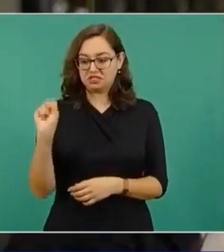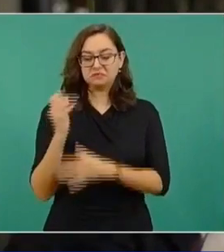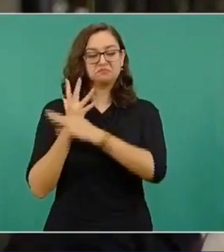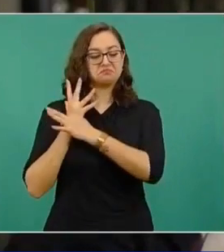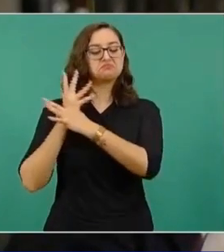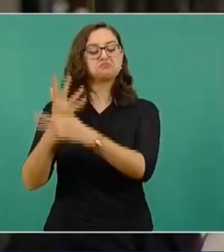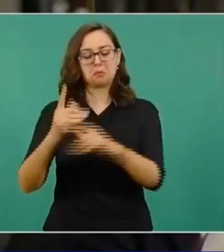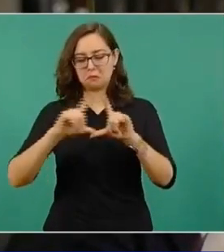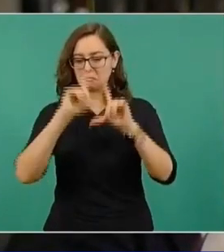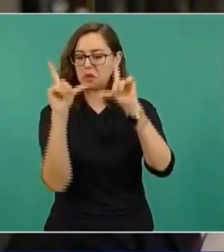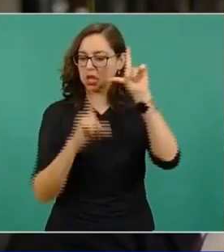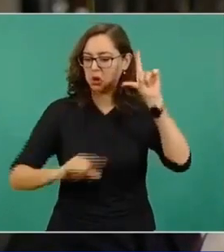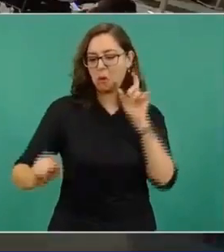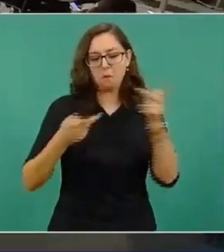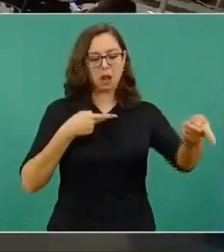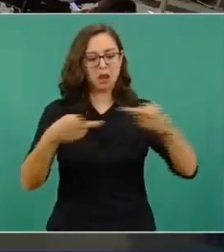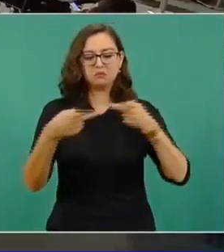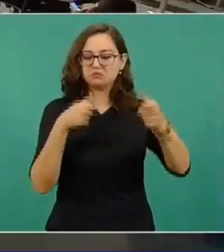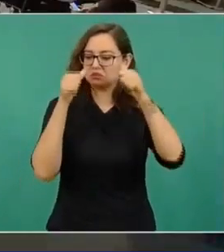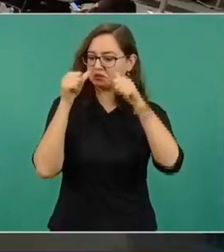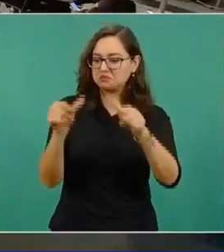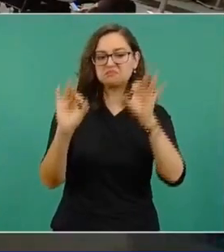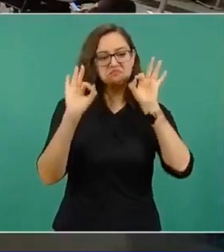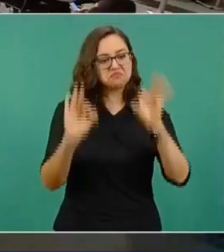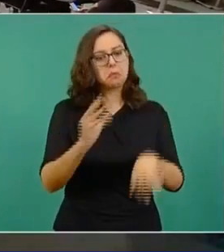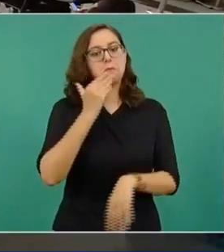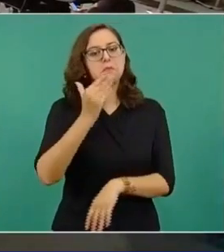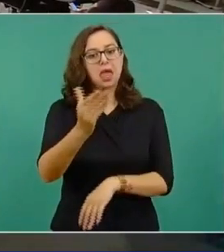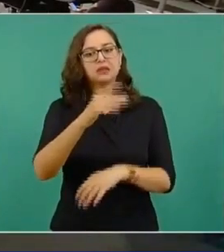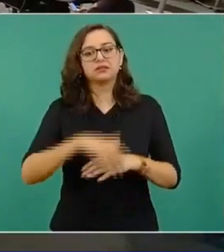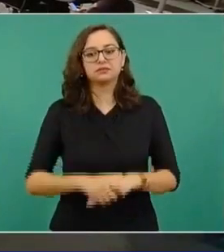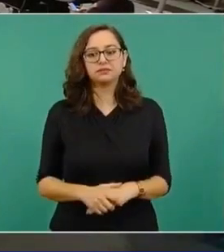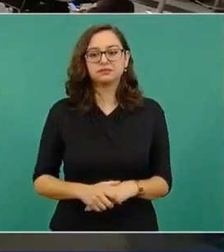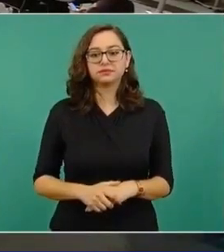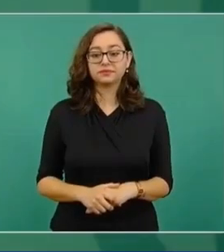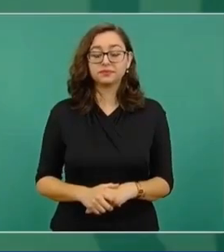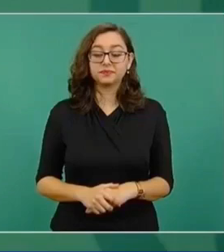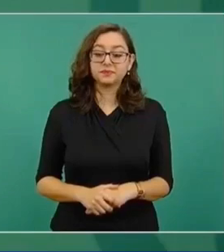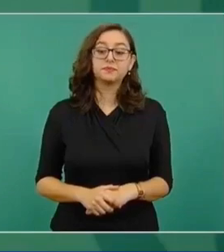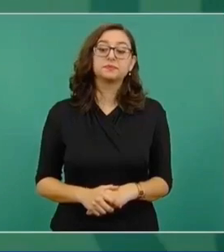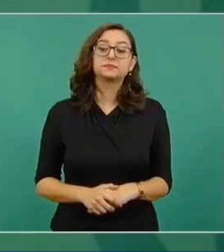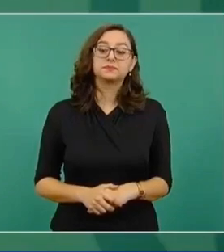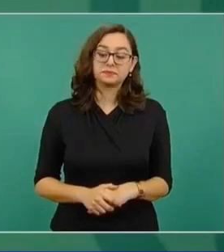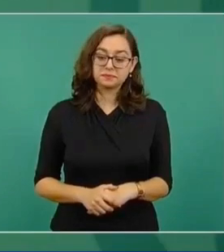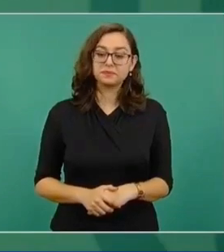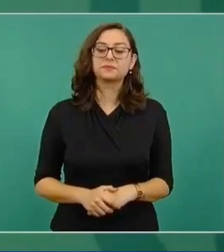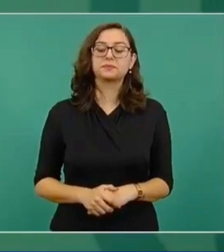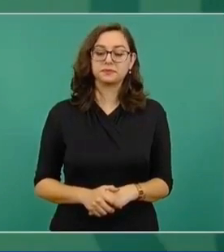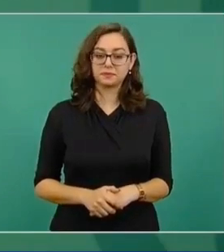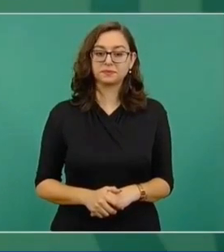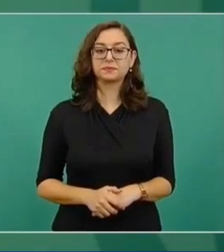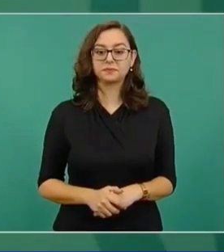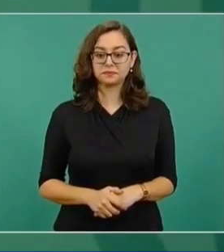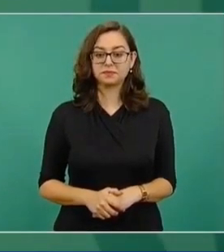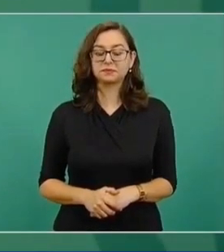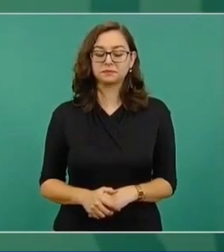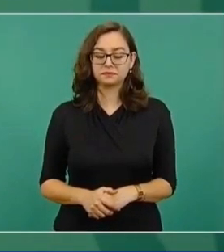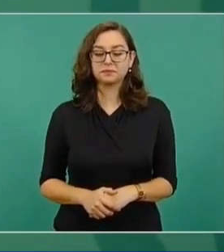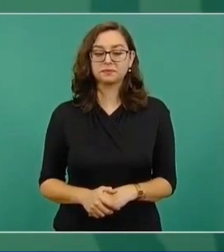atender la pandemia. Sí, la verdad es